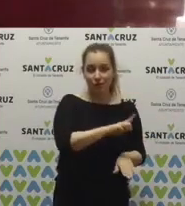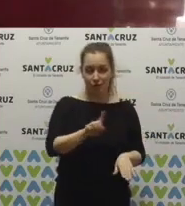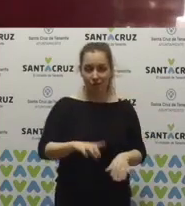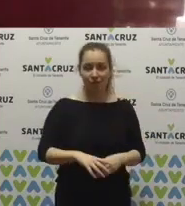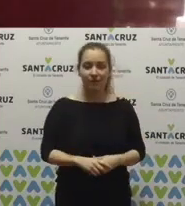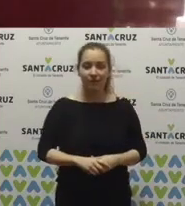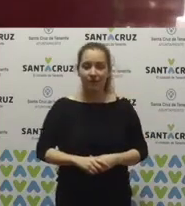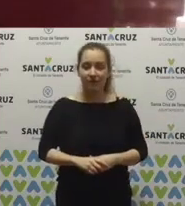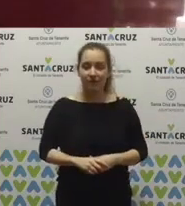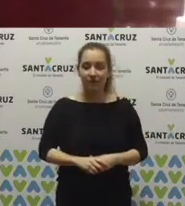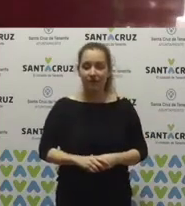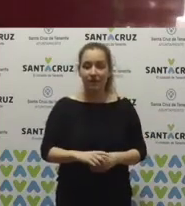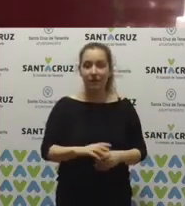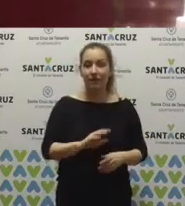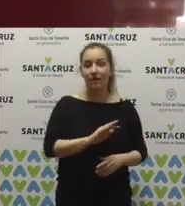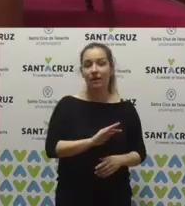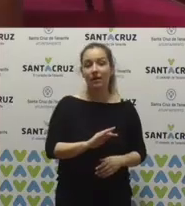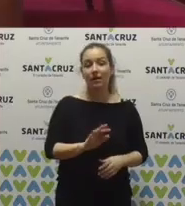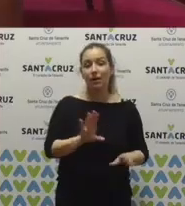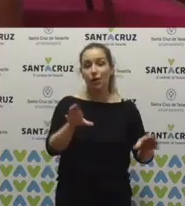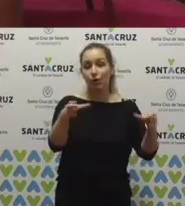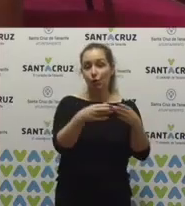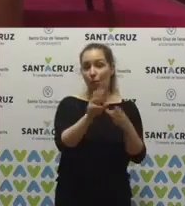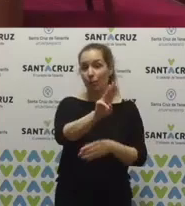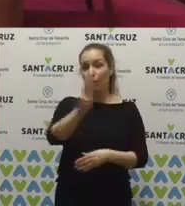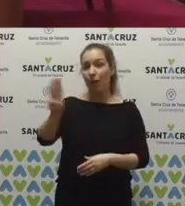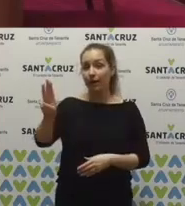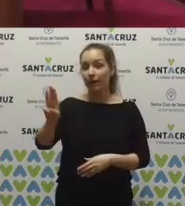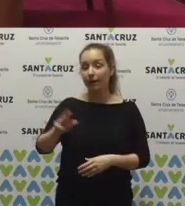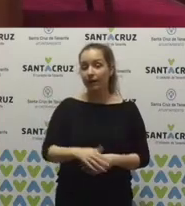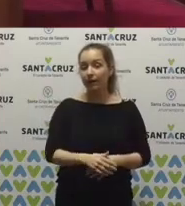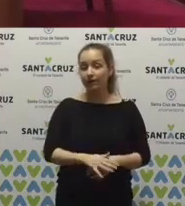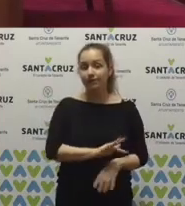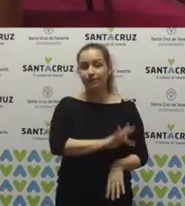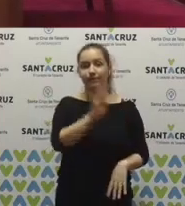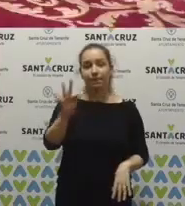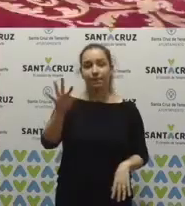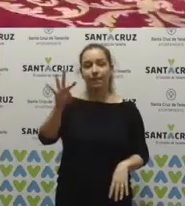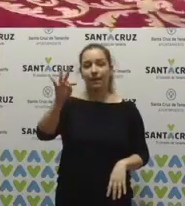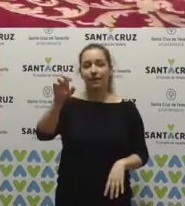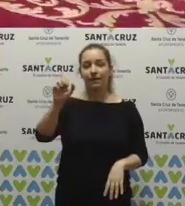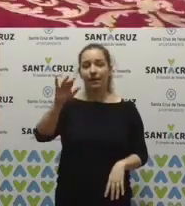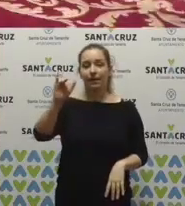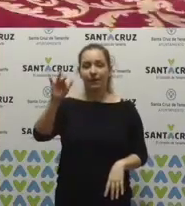por el grupo popular señor tarifa